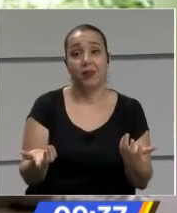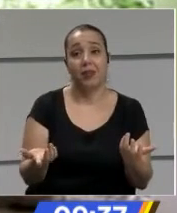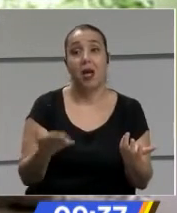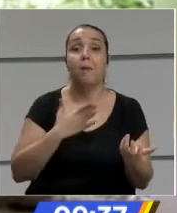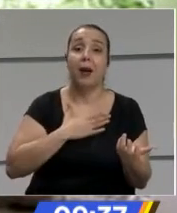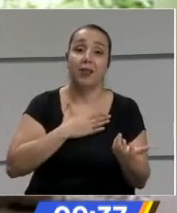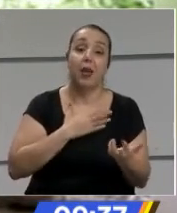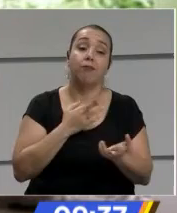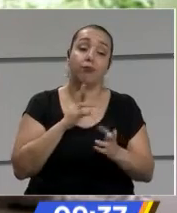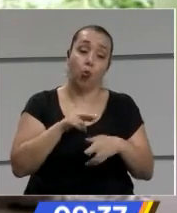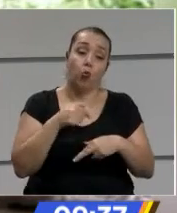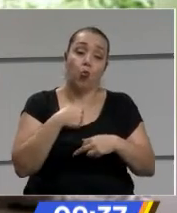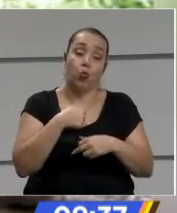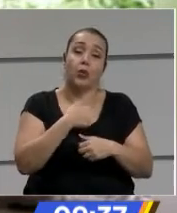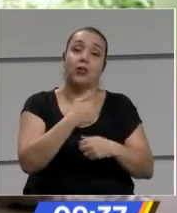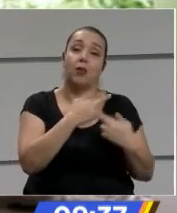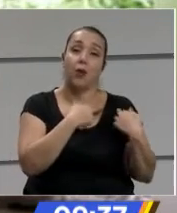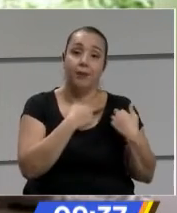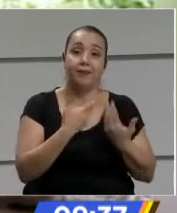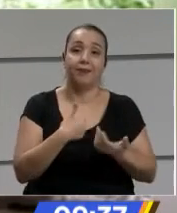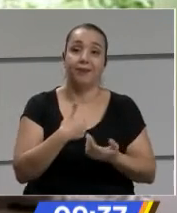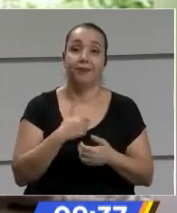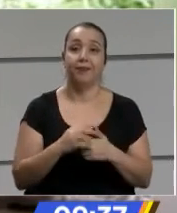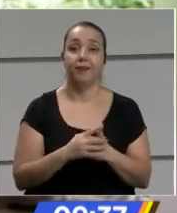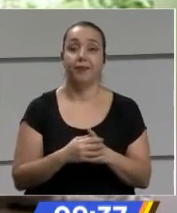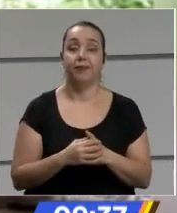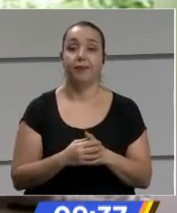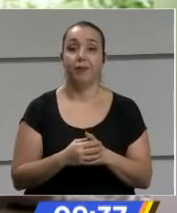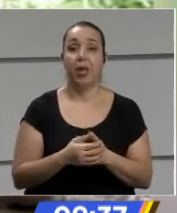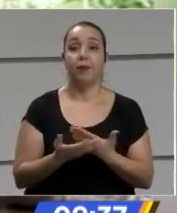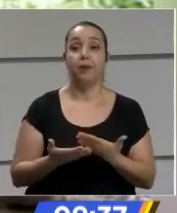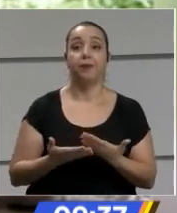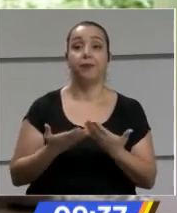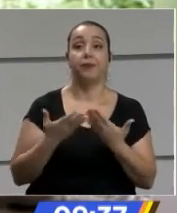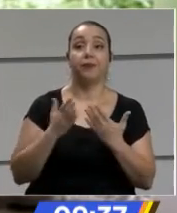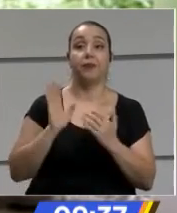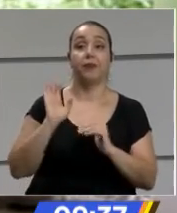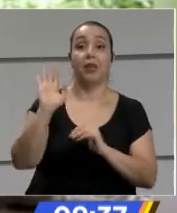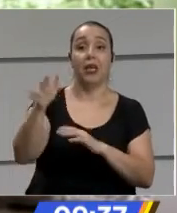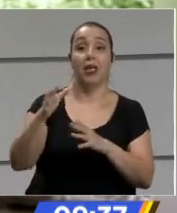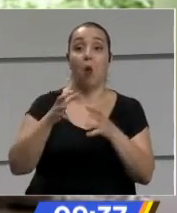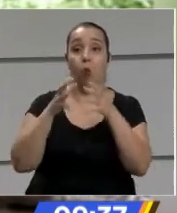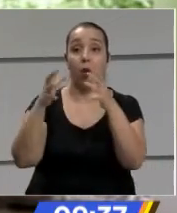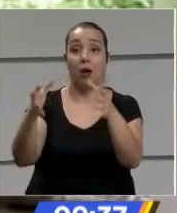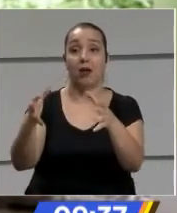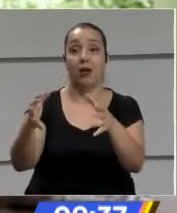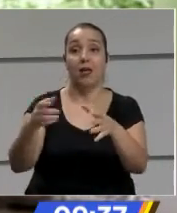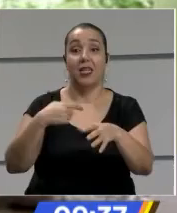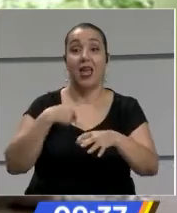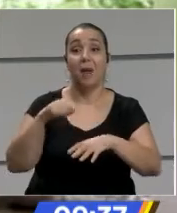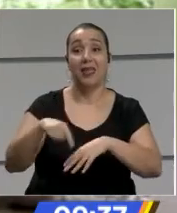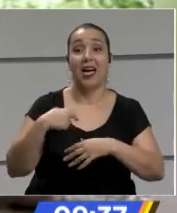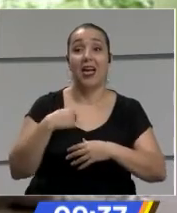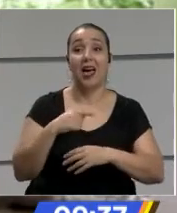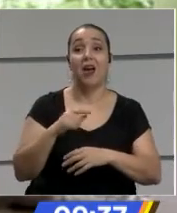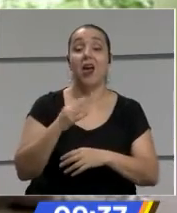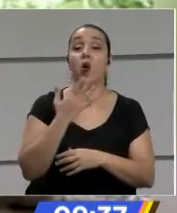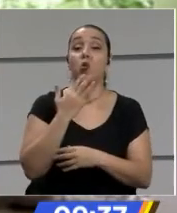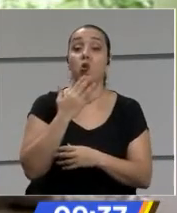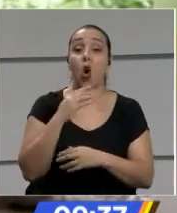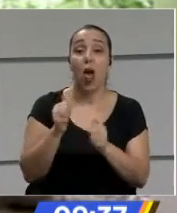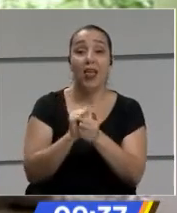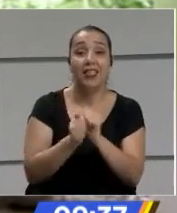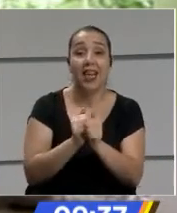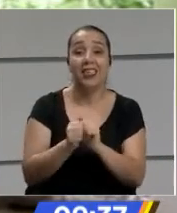ser mi turno de responder. ¿De acuerdo? Vamos a ver cómo nos va. Color del globo, amarillo. Color de los